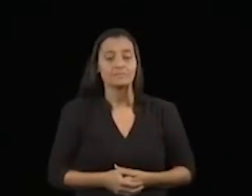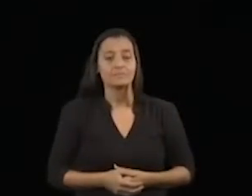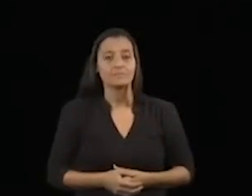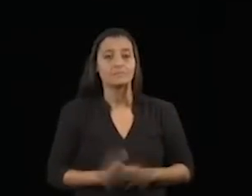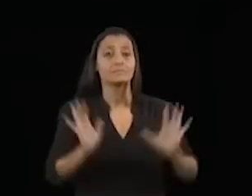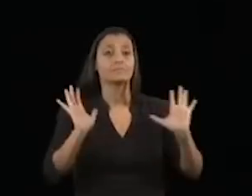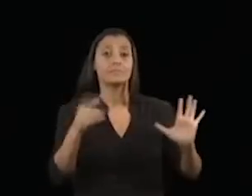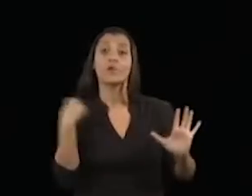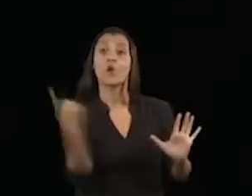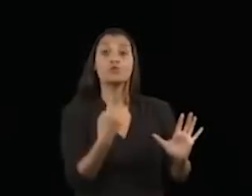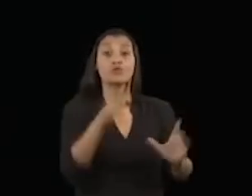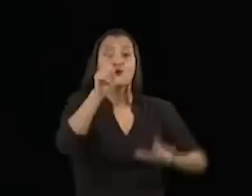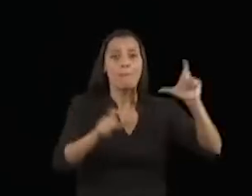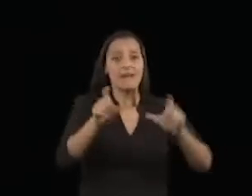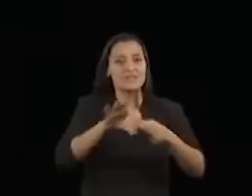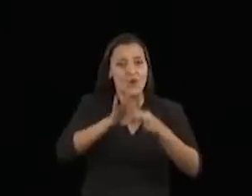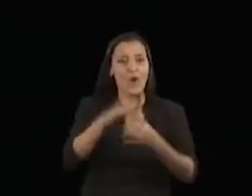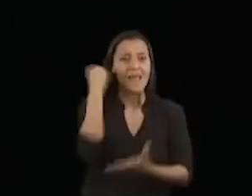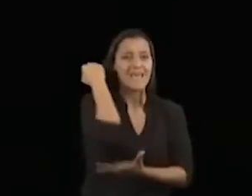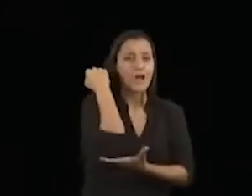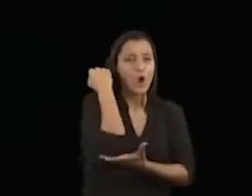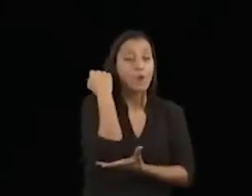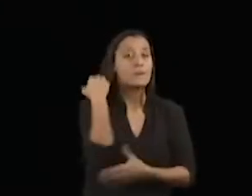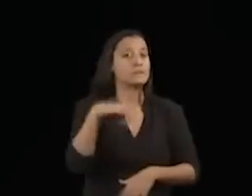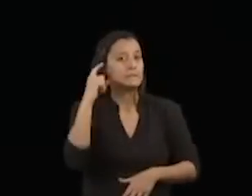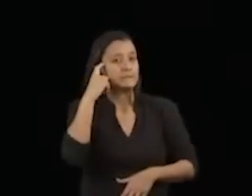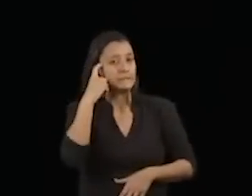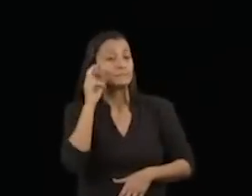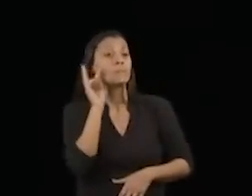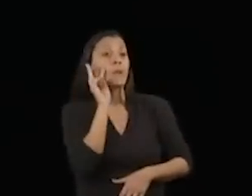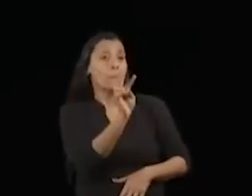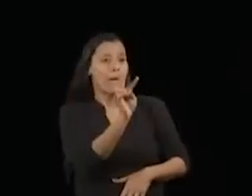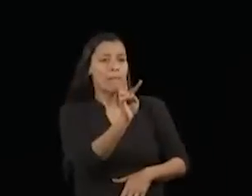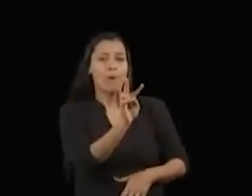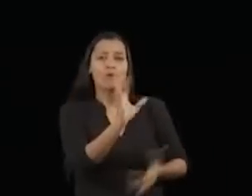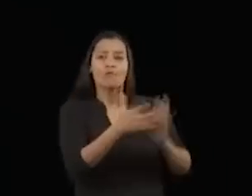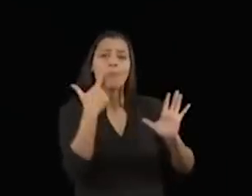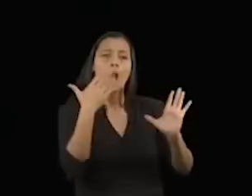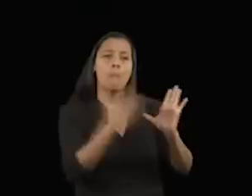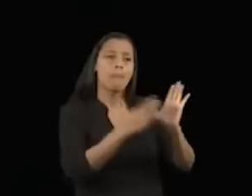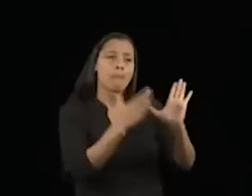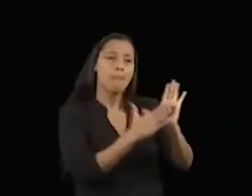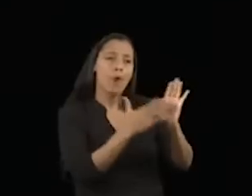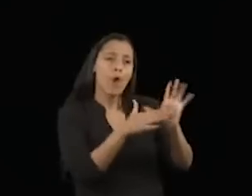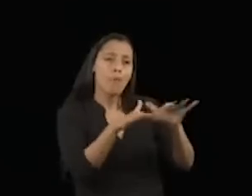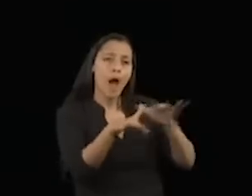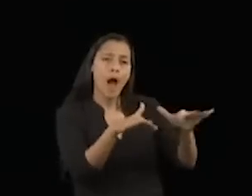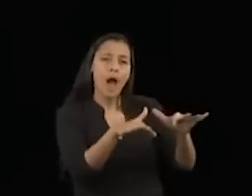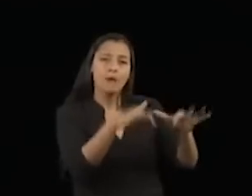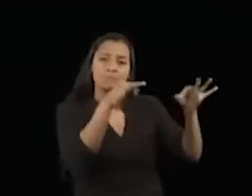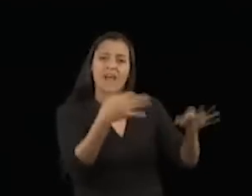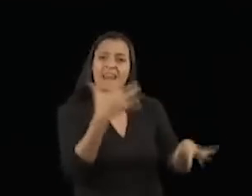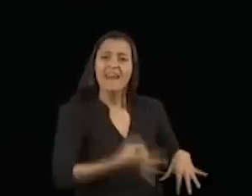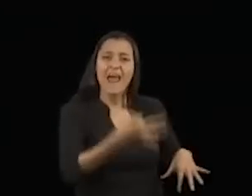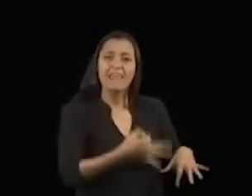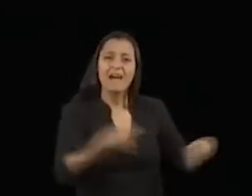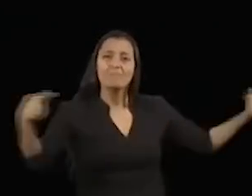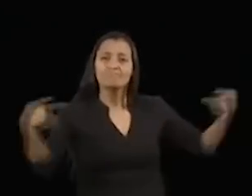Pero, digamos, tenemos esa locura de que cuando la realidad no mapea con el modelo lo llamamos fallo de mercado.